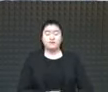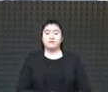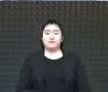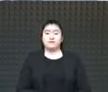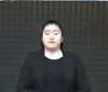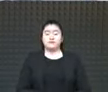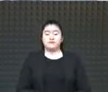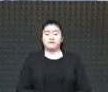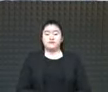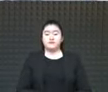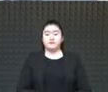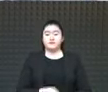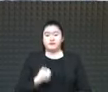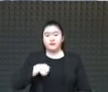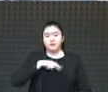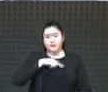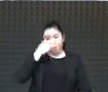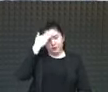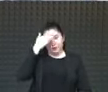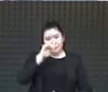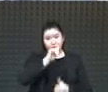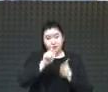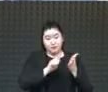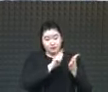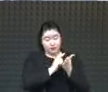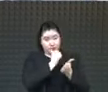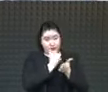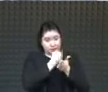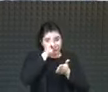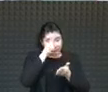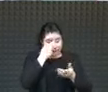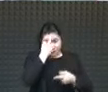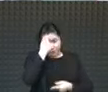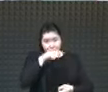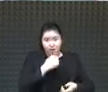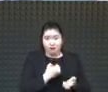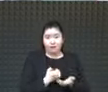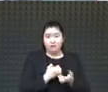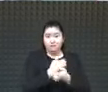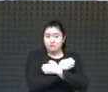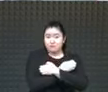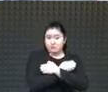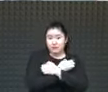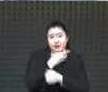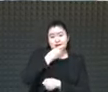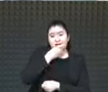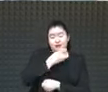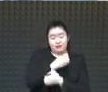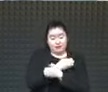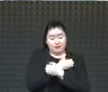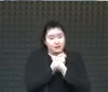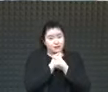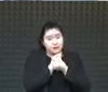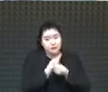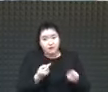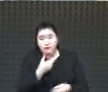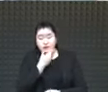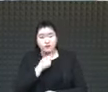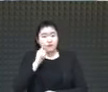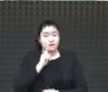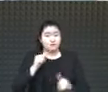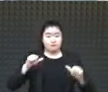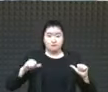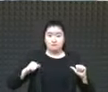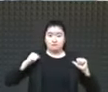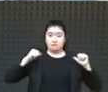Como todos sabemos, la Ley de Educación de la Ciudad de México reconoce el derecho a la educación de niñas, niños y adolescentes y contempla una serie de apoyos